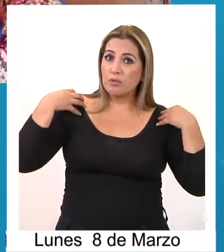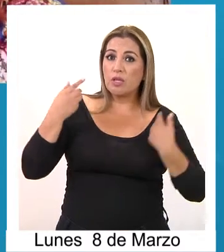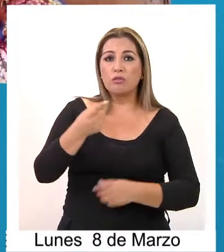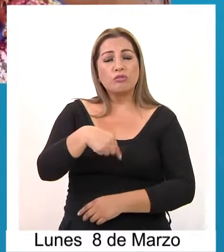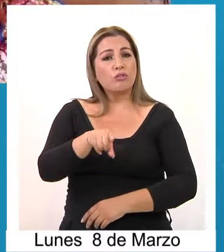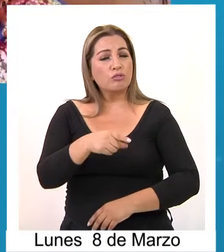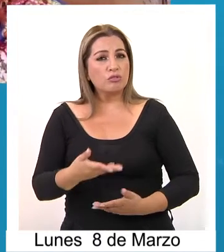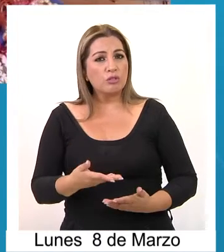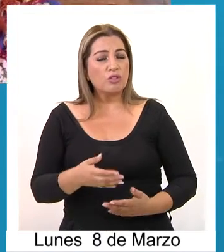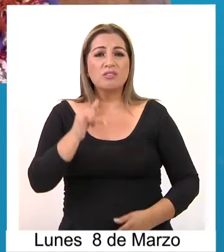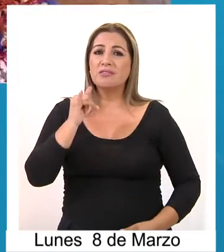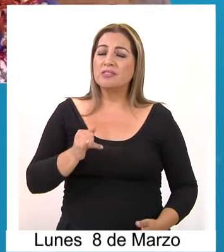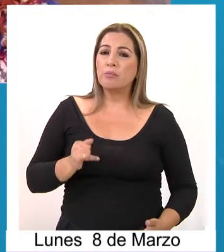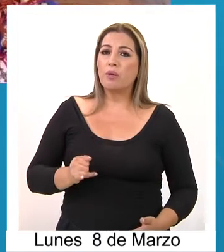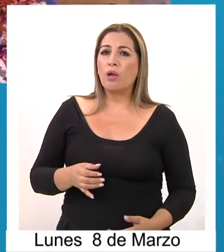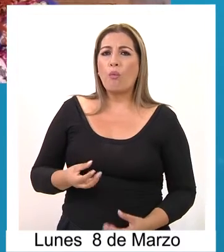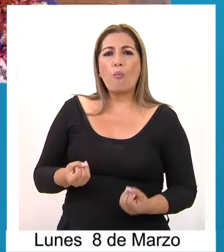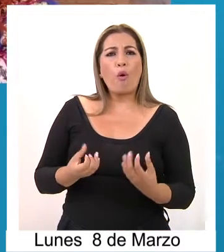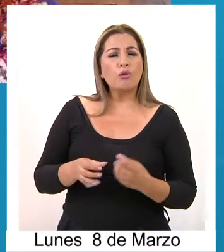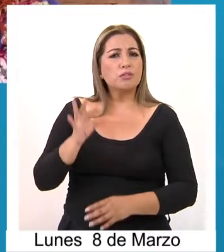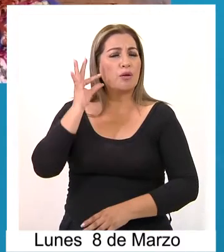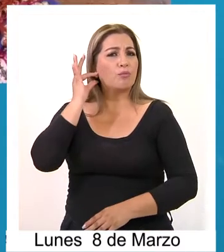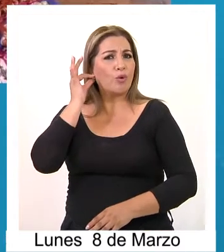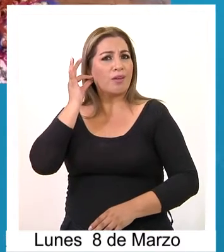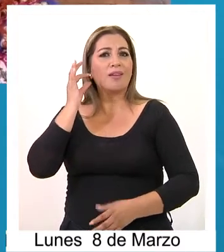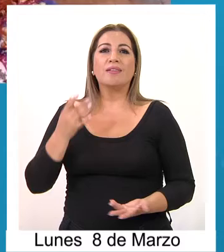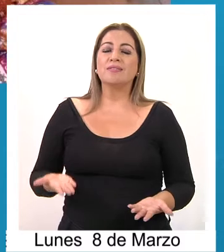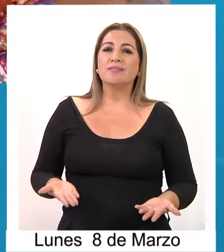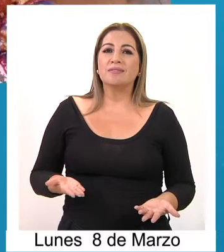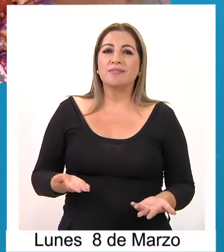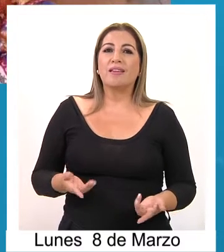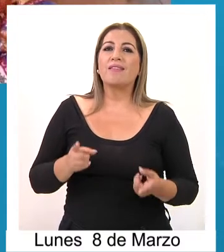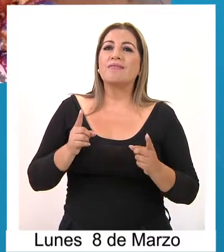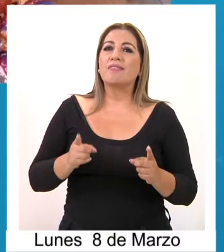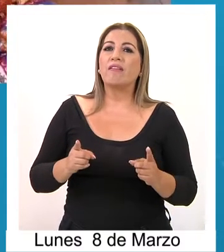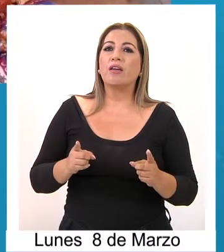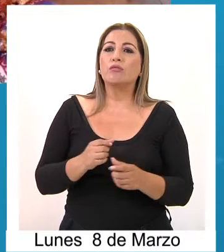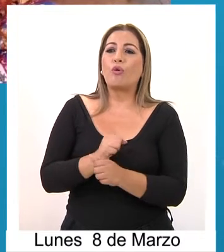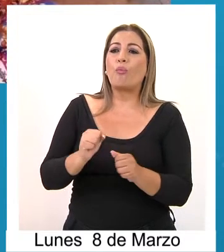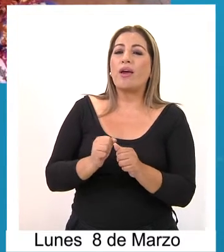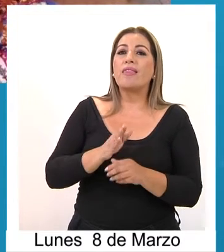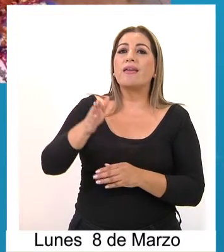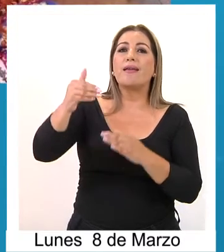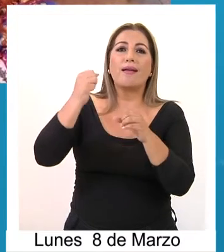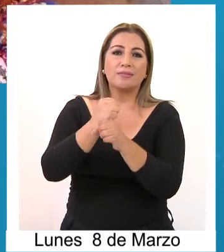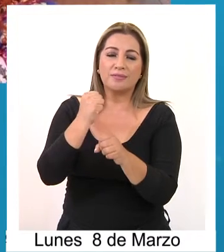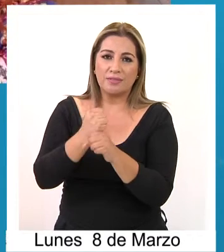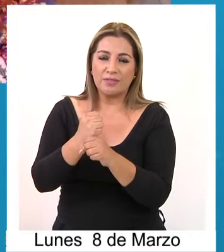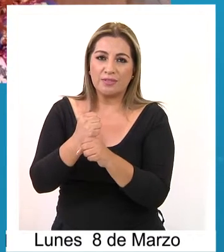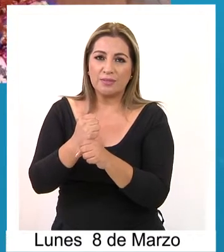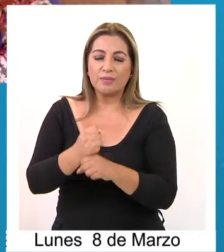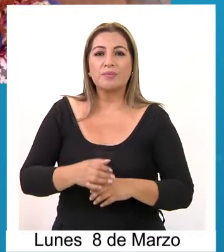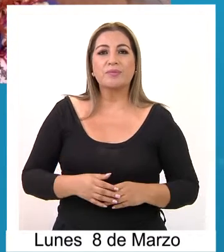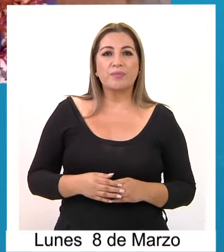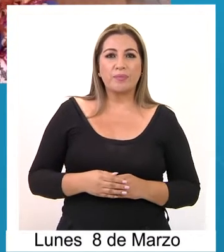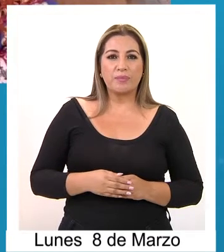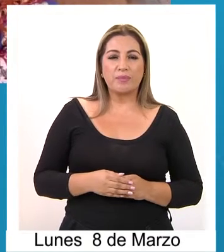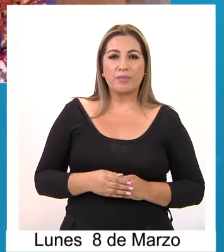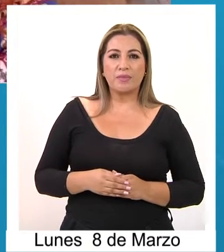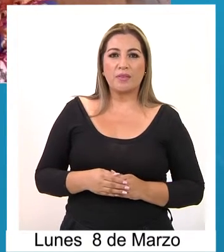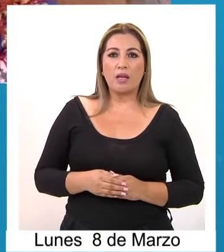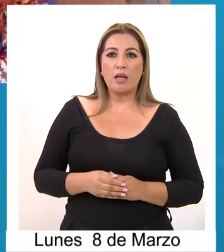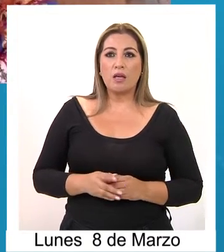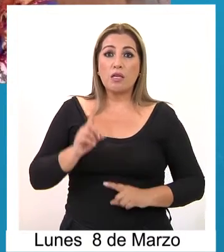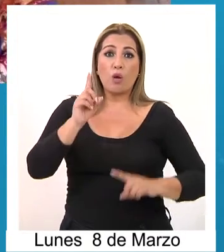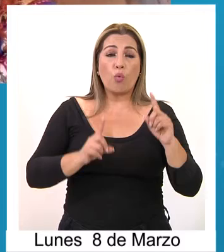lo que estamos viendo son mujeres que muchas veces se ven forzadas a asistir a sus trabajos y, Irónicamente, las que